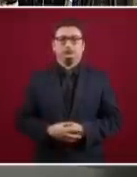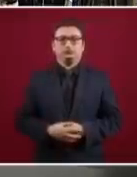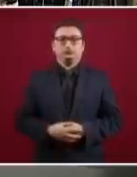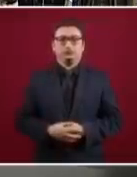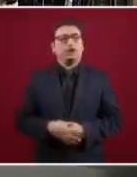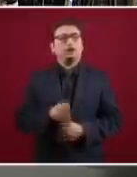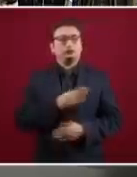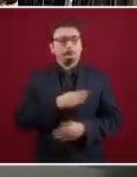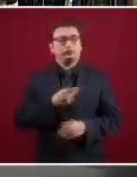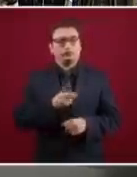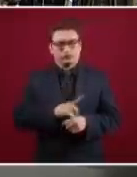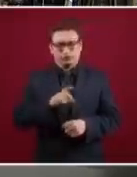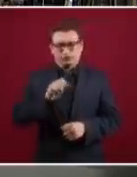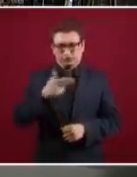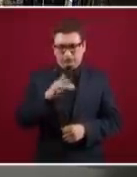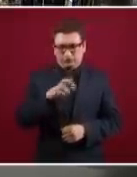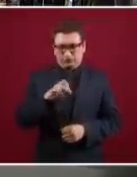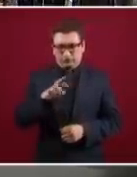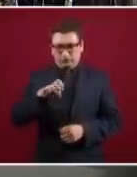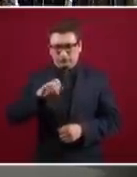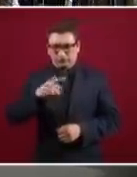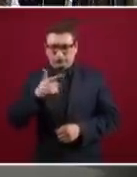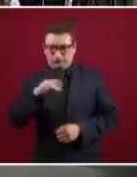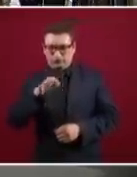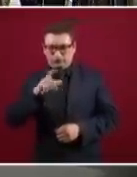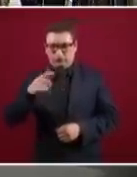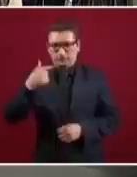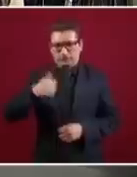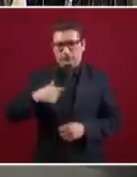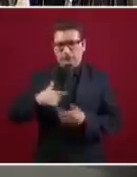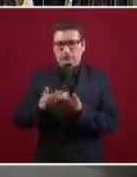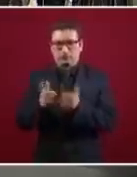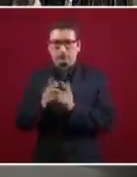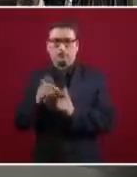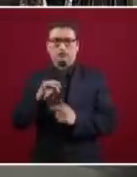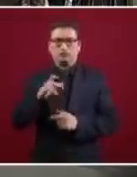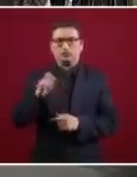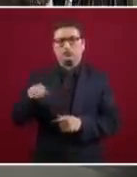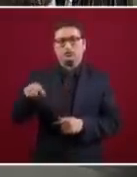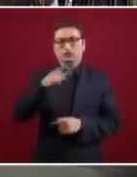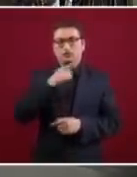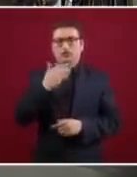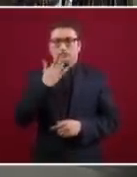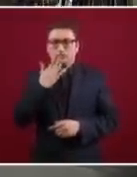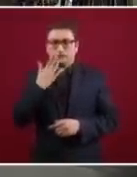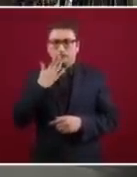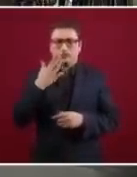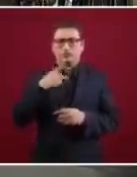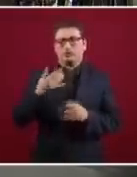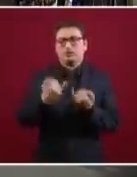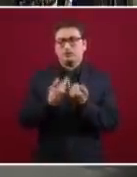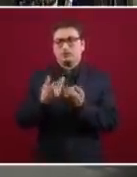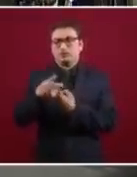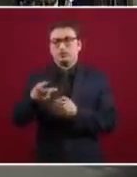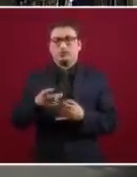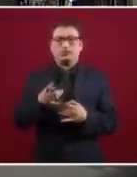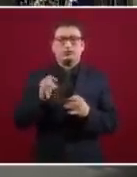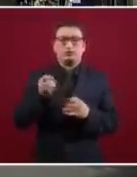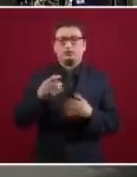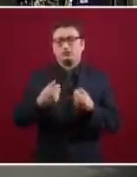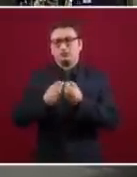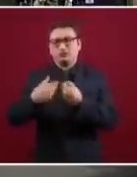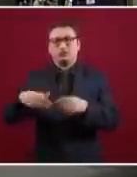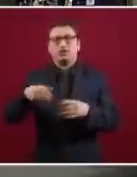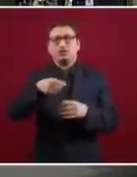buenos días y la rosa g el corresponsal del grupo gil y el imparcial de sonora electrónica y digital y frontera de tijuana una pregunta